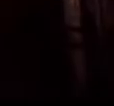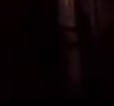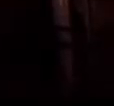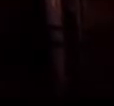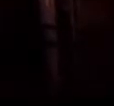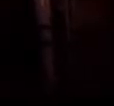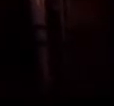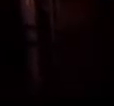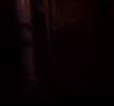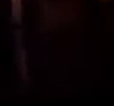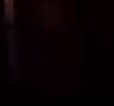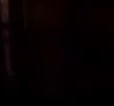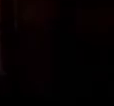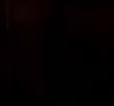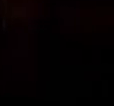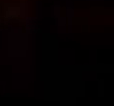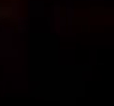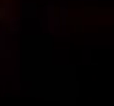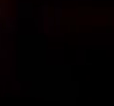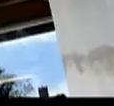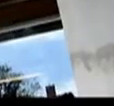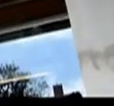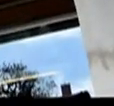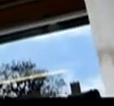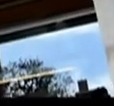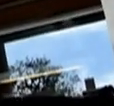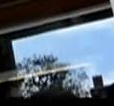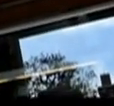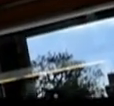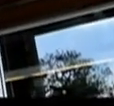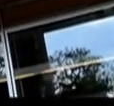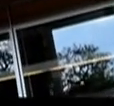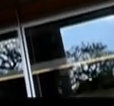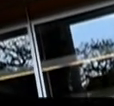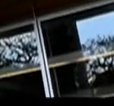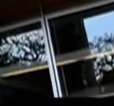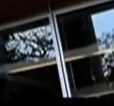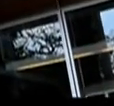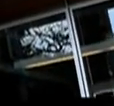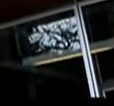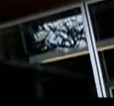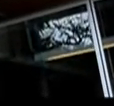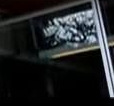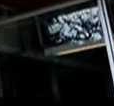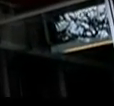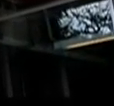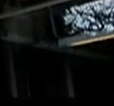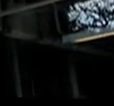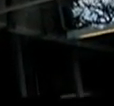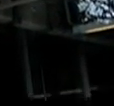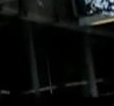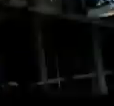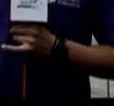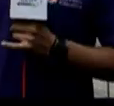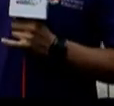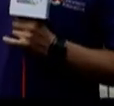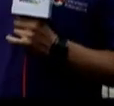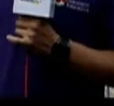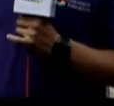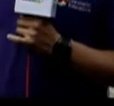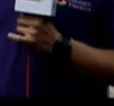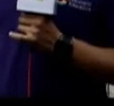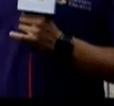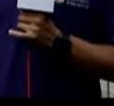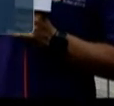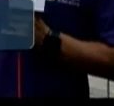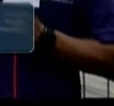con el capítulo que fortaleció a una nación y que dio pie al nacimiento del pentacampeón la selección más ganadora de las copas del mundo llegamos a